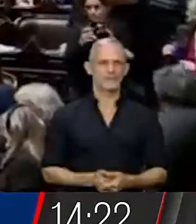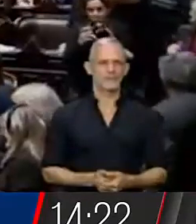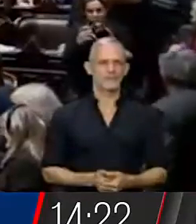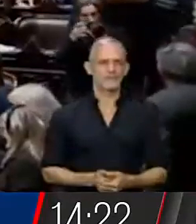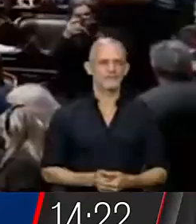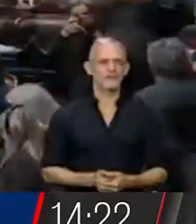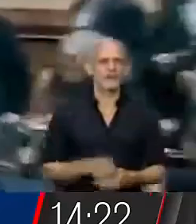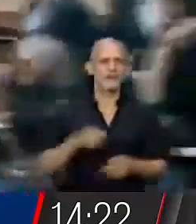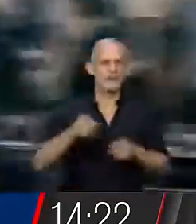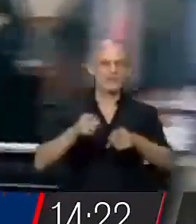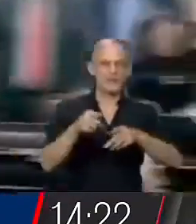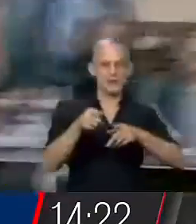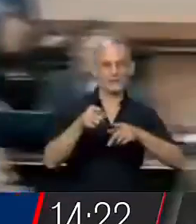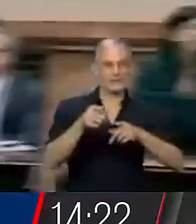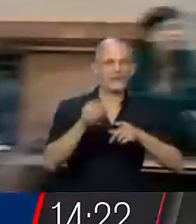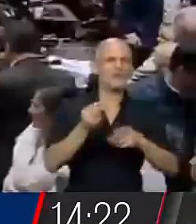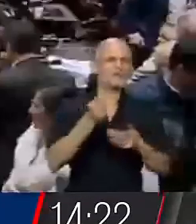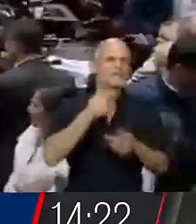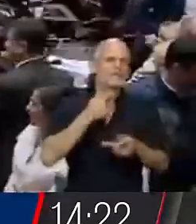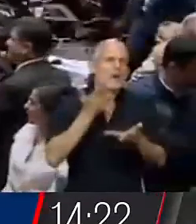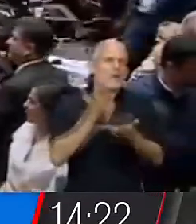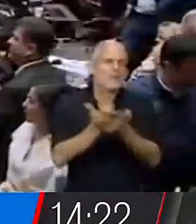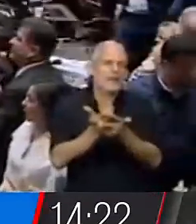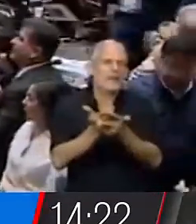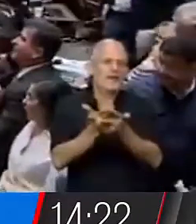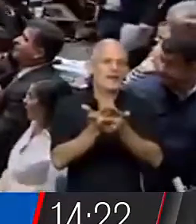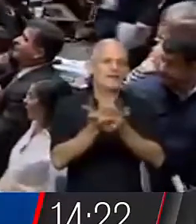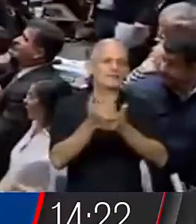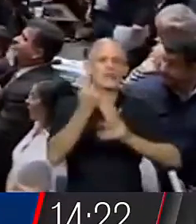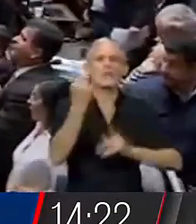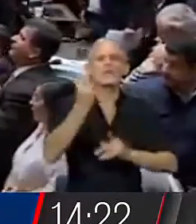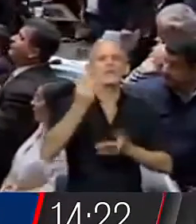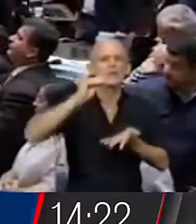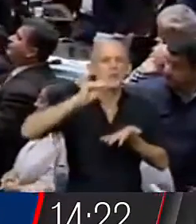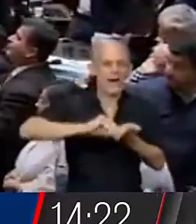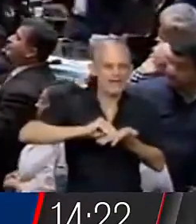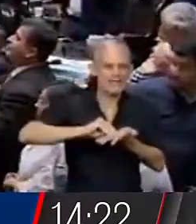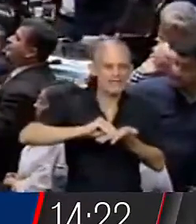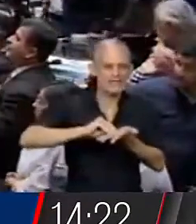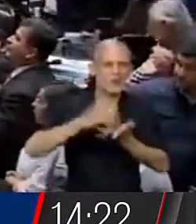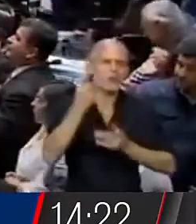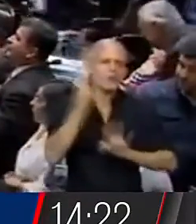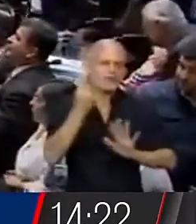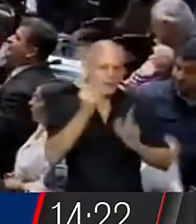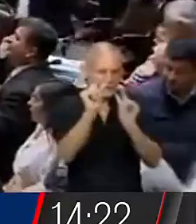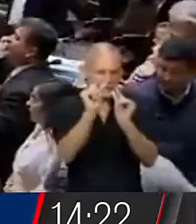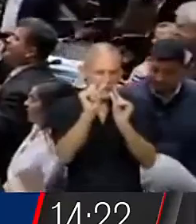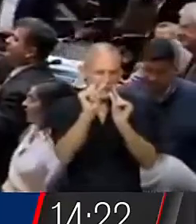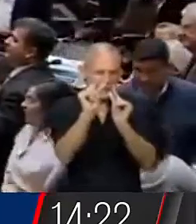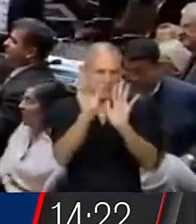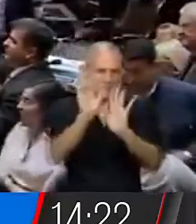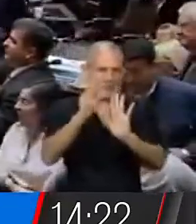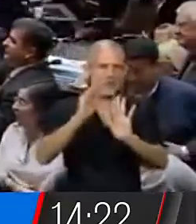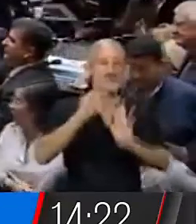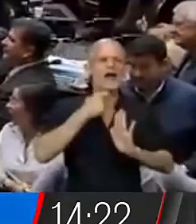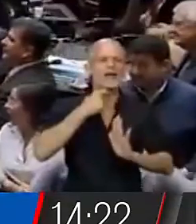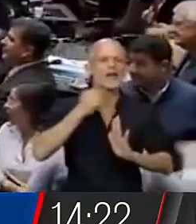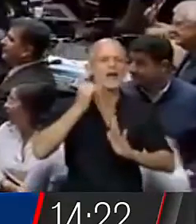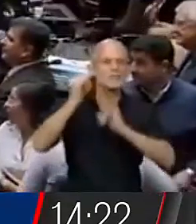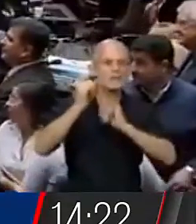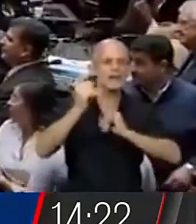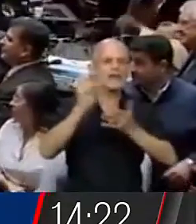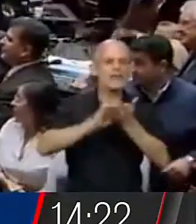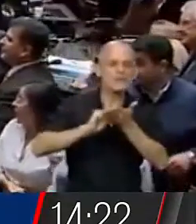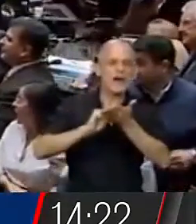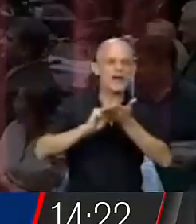Quiero pedirles un minuto más, un minuto nada más. Le quiero dar la palabra a la diputada